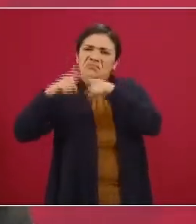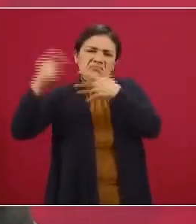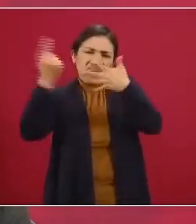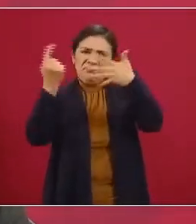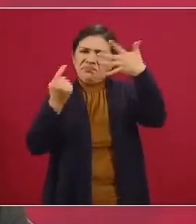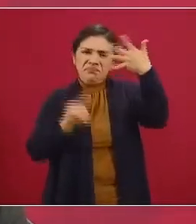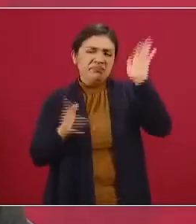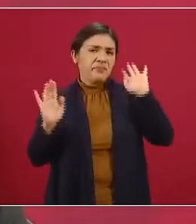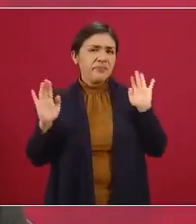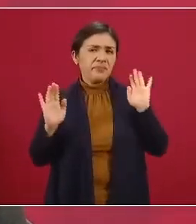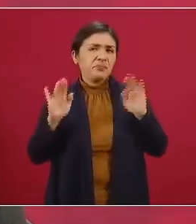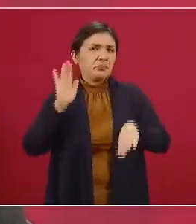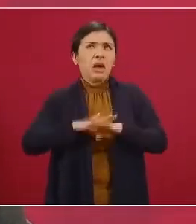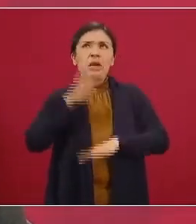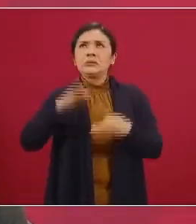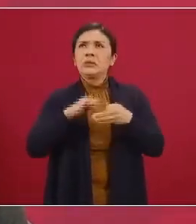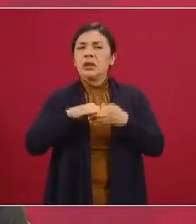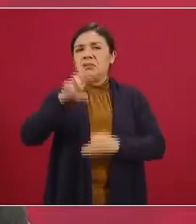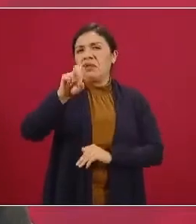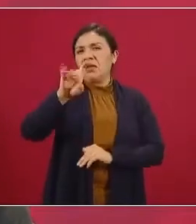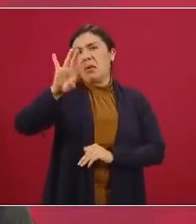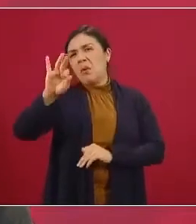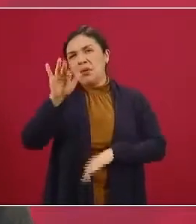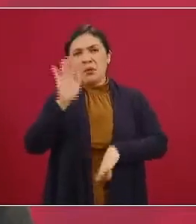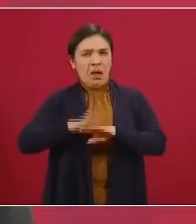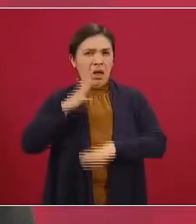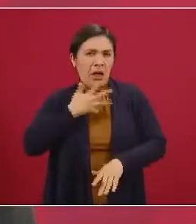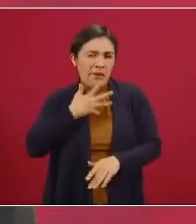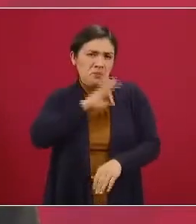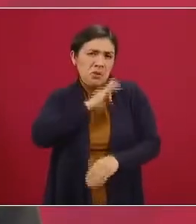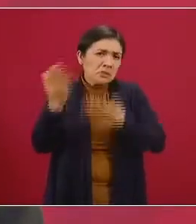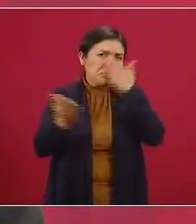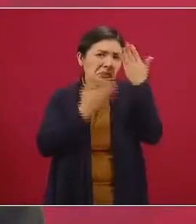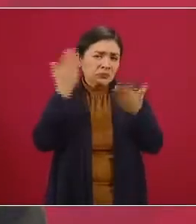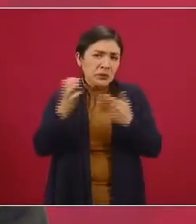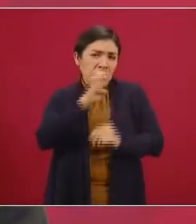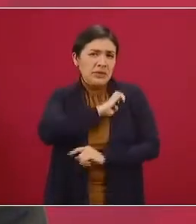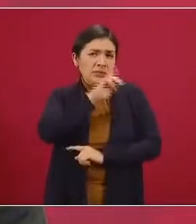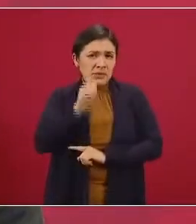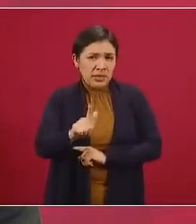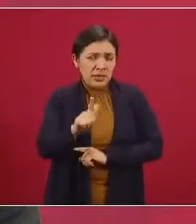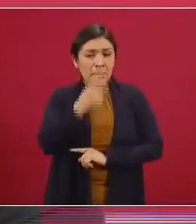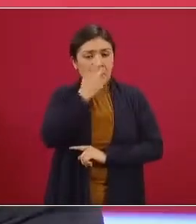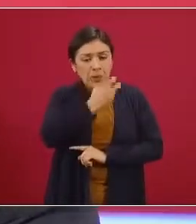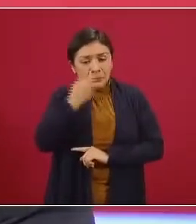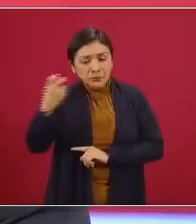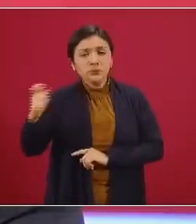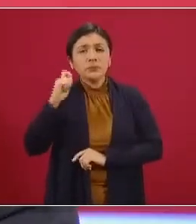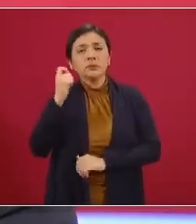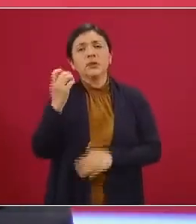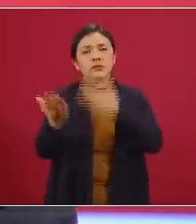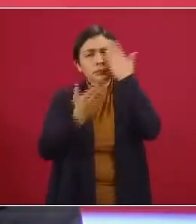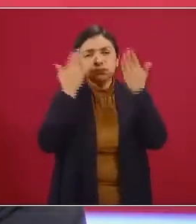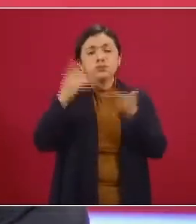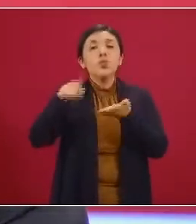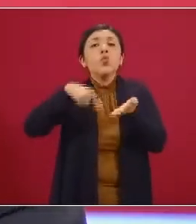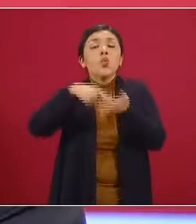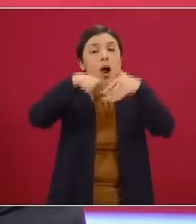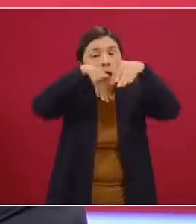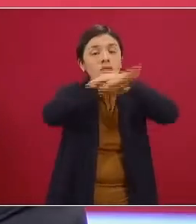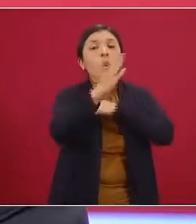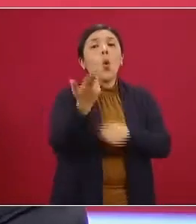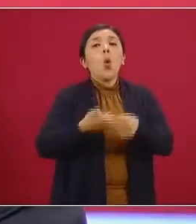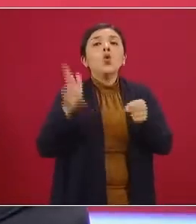médicas, más de 30 o 40, y estas especialidades se cursan en hospitales porque